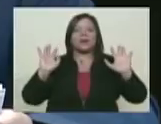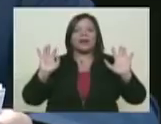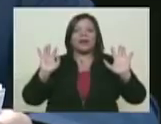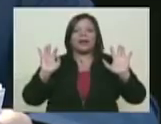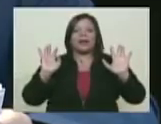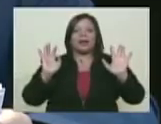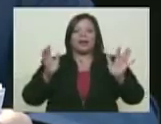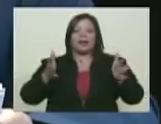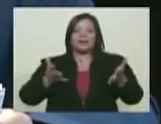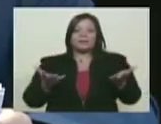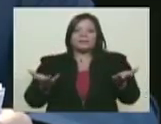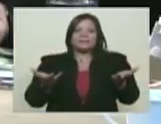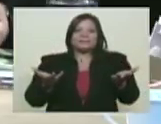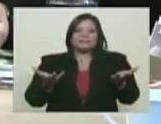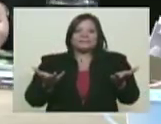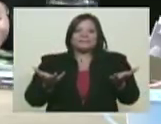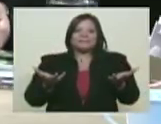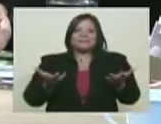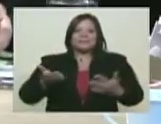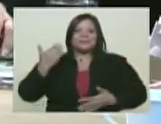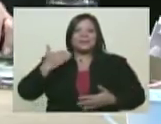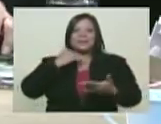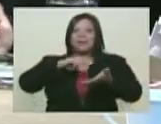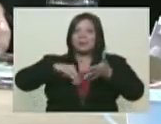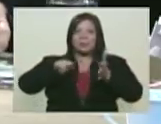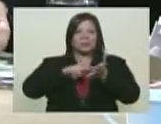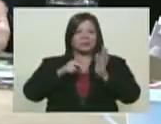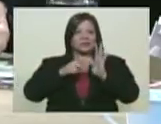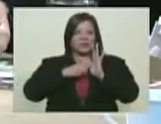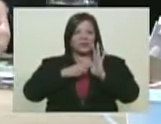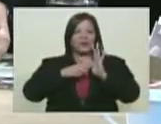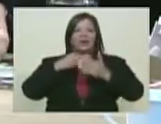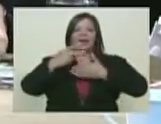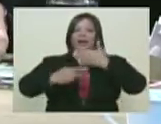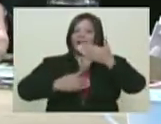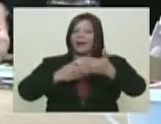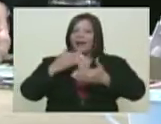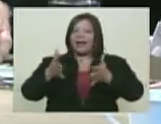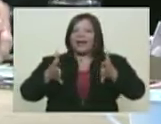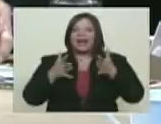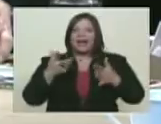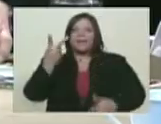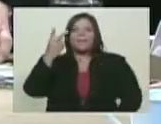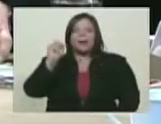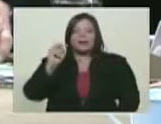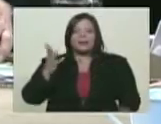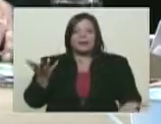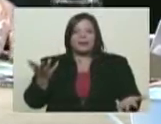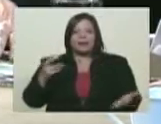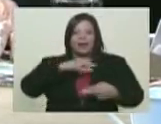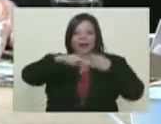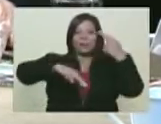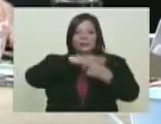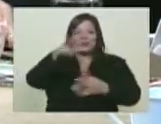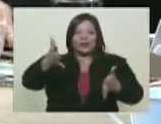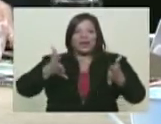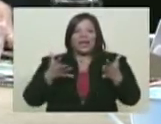han las posiciones políticas progresistas han ganado 20. 20, de 20, ¿no?